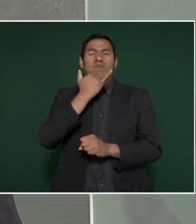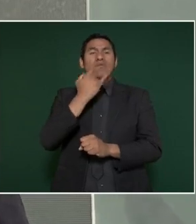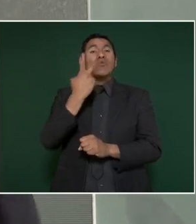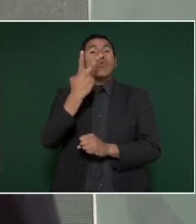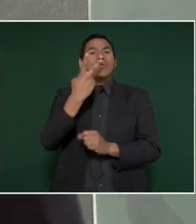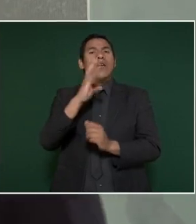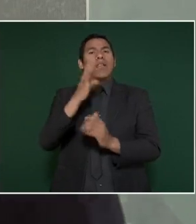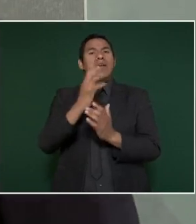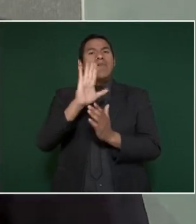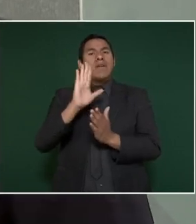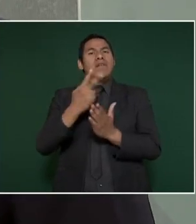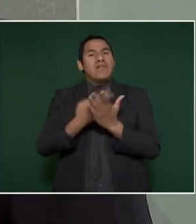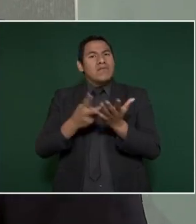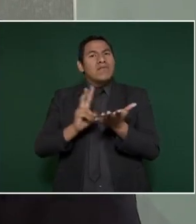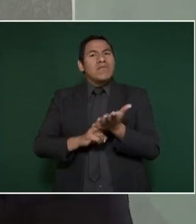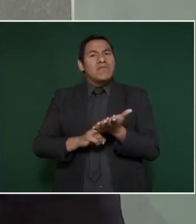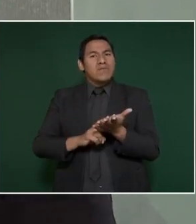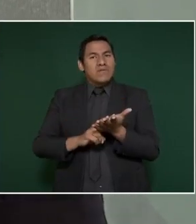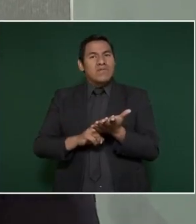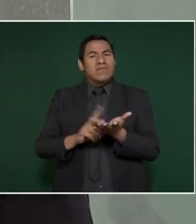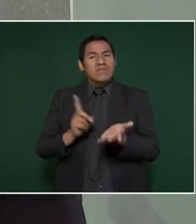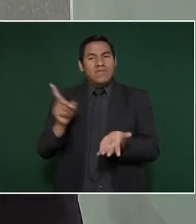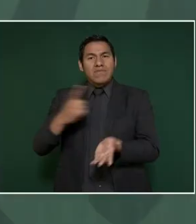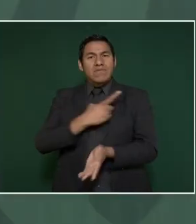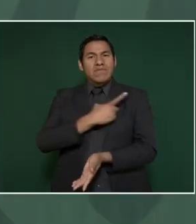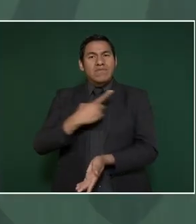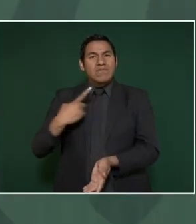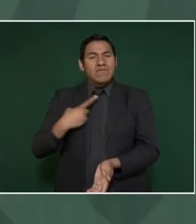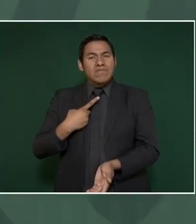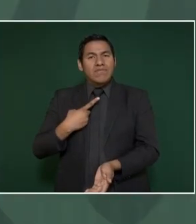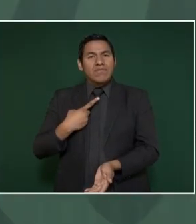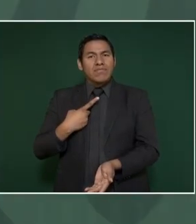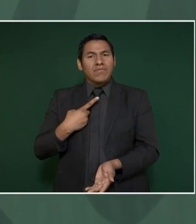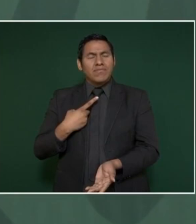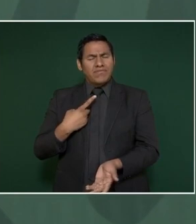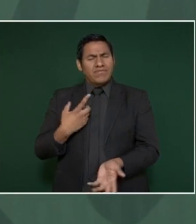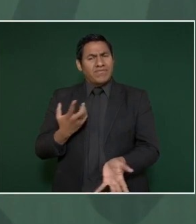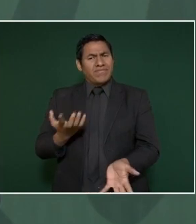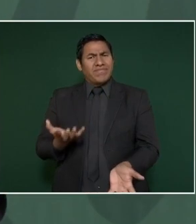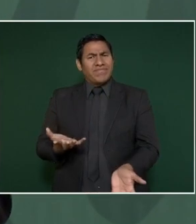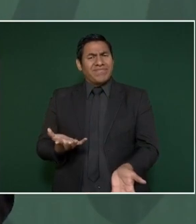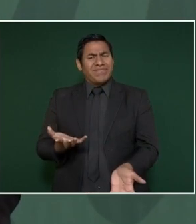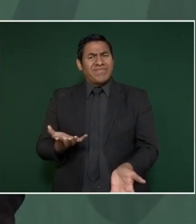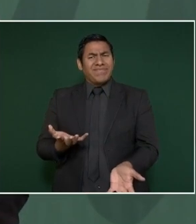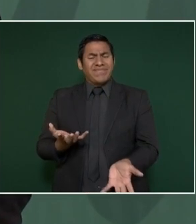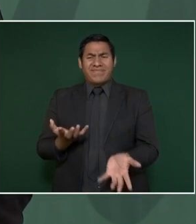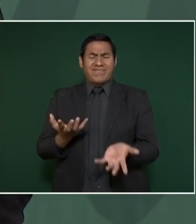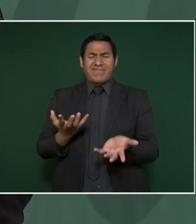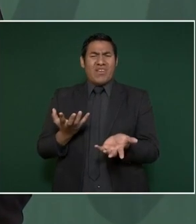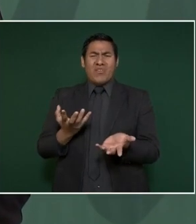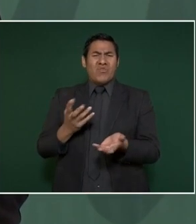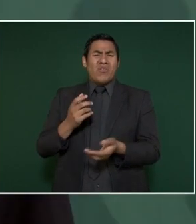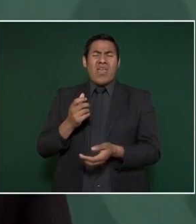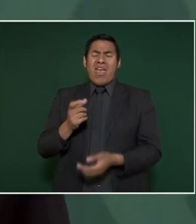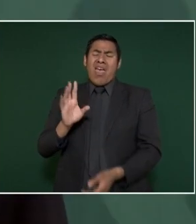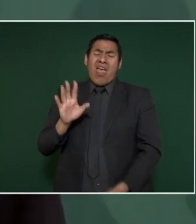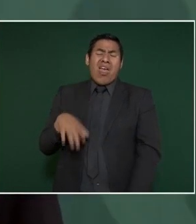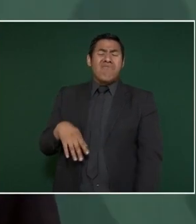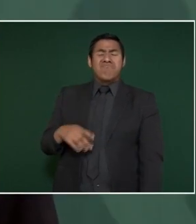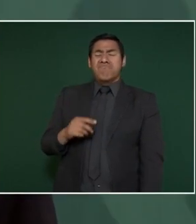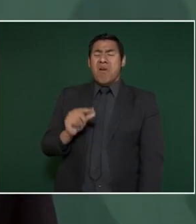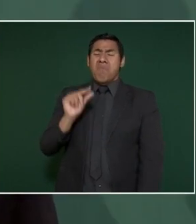dos poquito más de dos Entonces si no es cualquier cosa